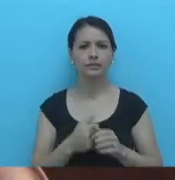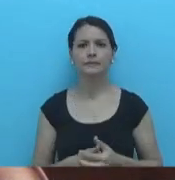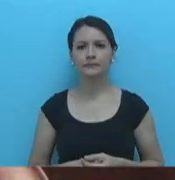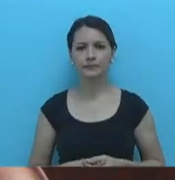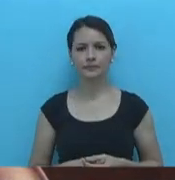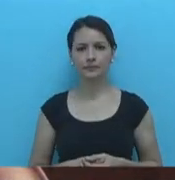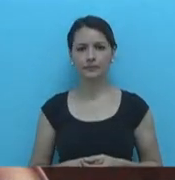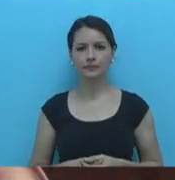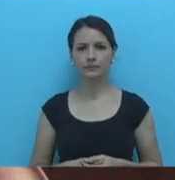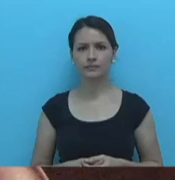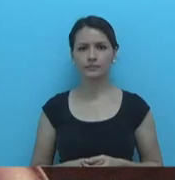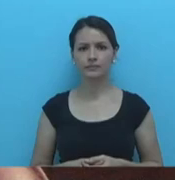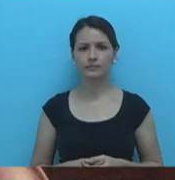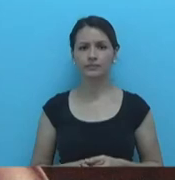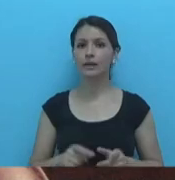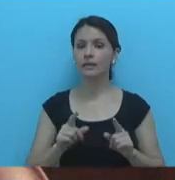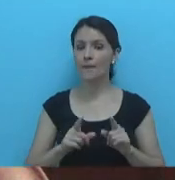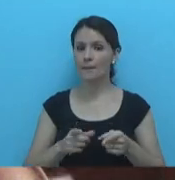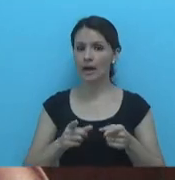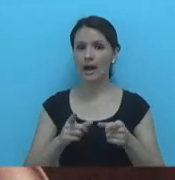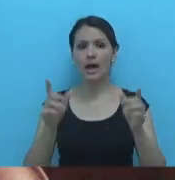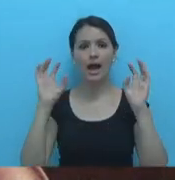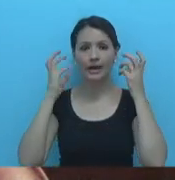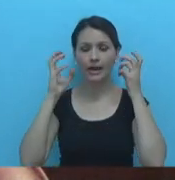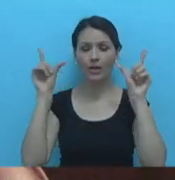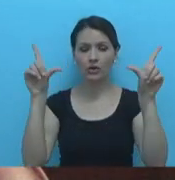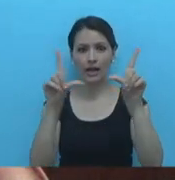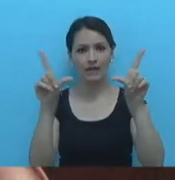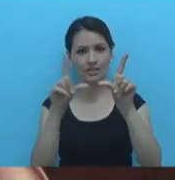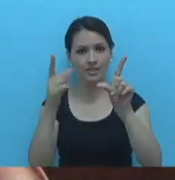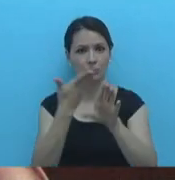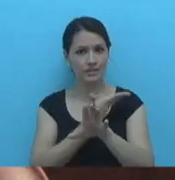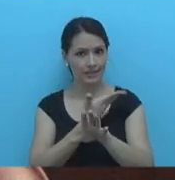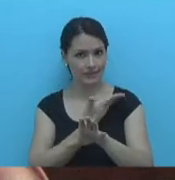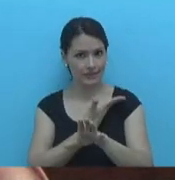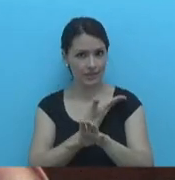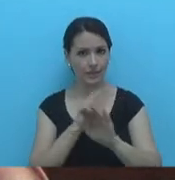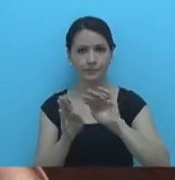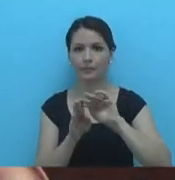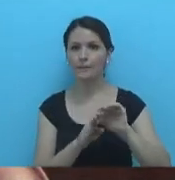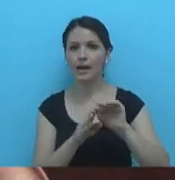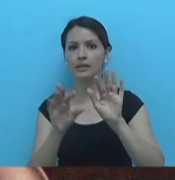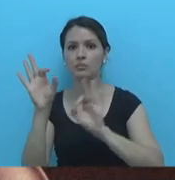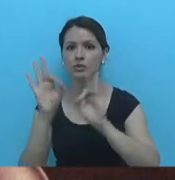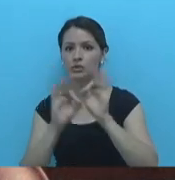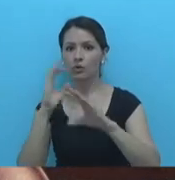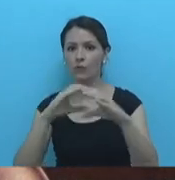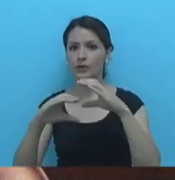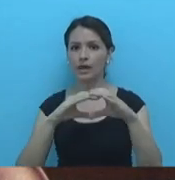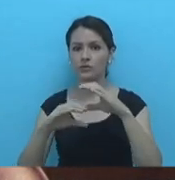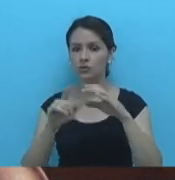en nuestra radio y televisión santafesina Sociedad del Estado, y un proyecto de comunicación